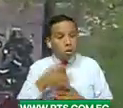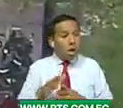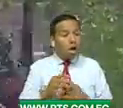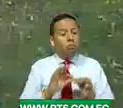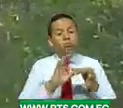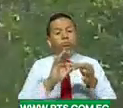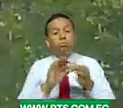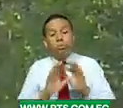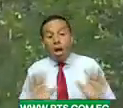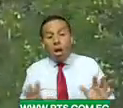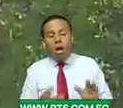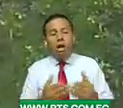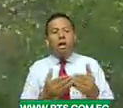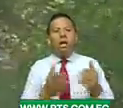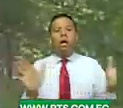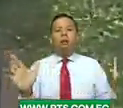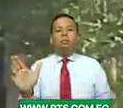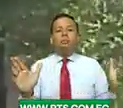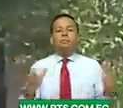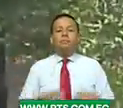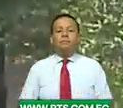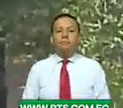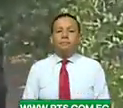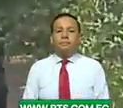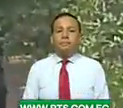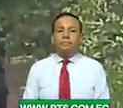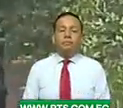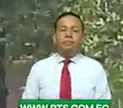habilitada, informó Adriana Peralta.